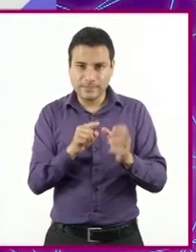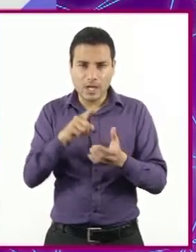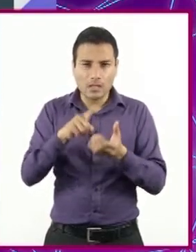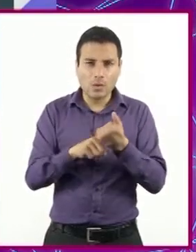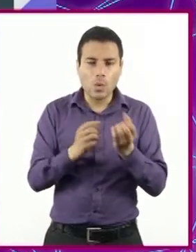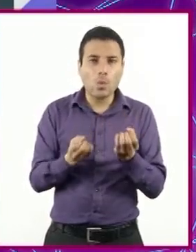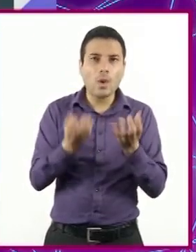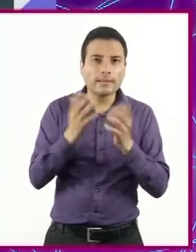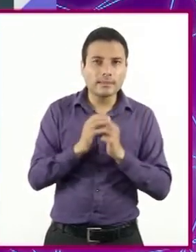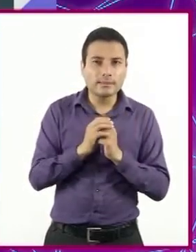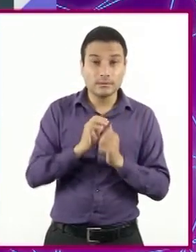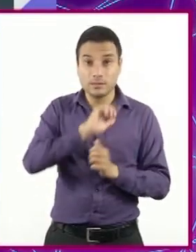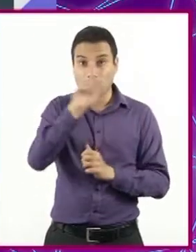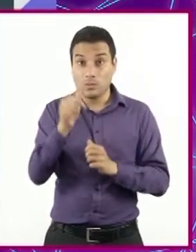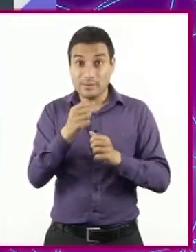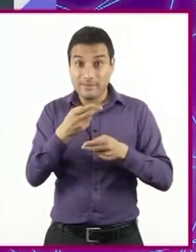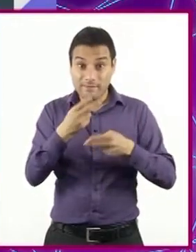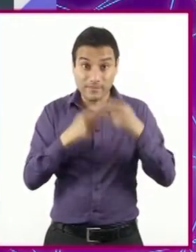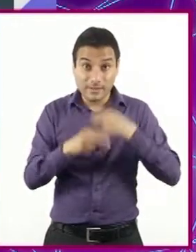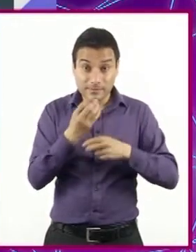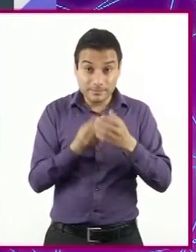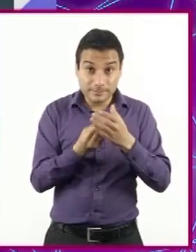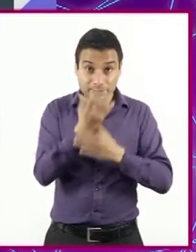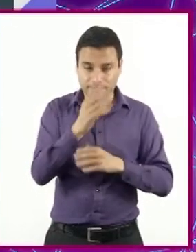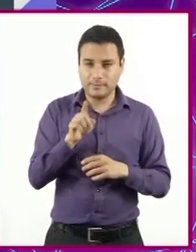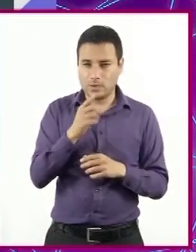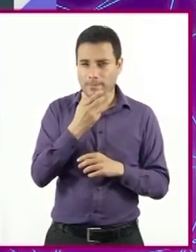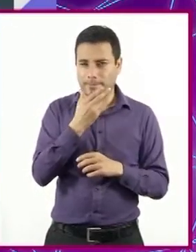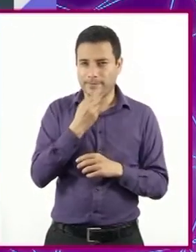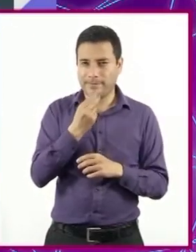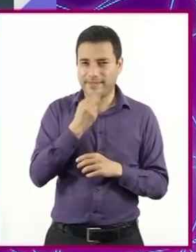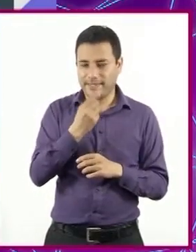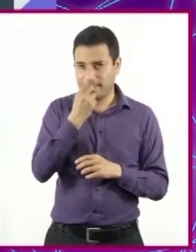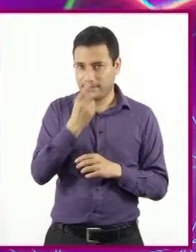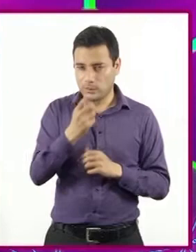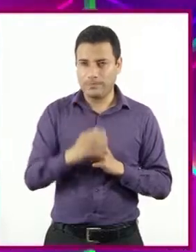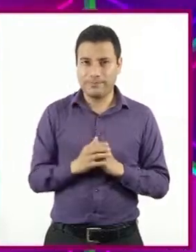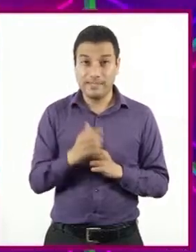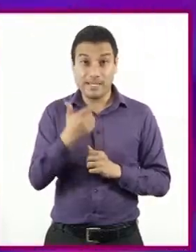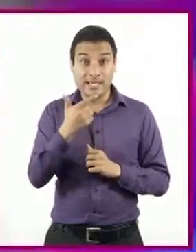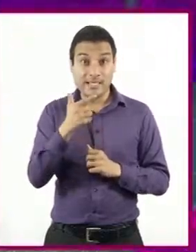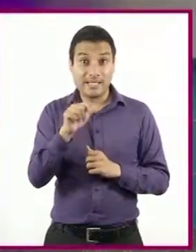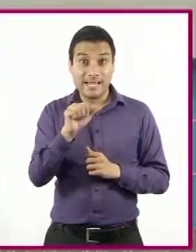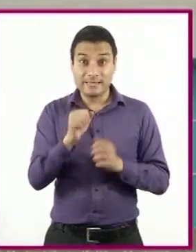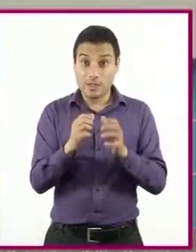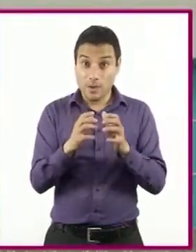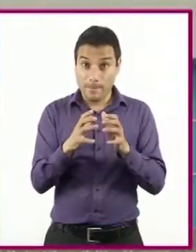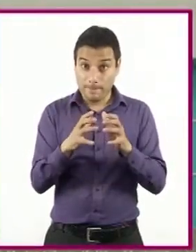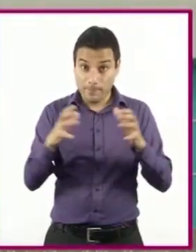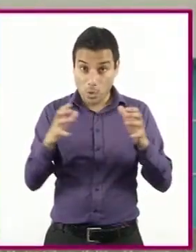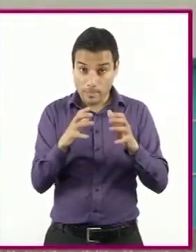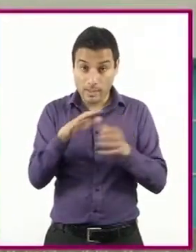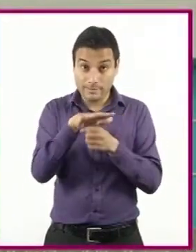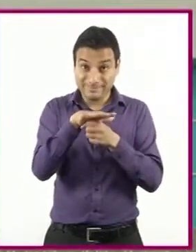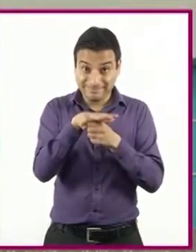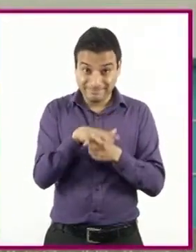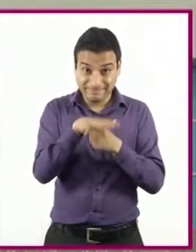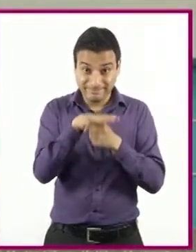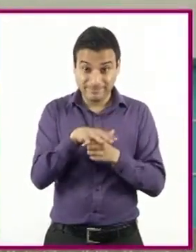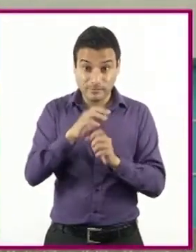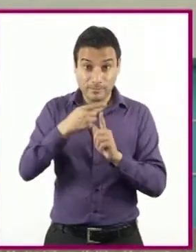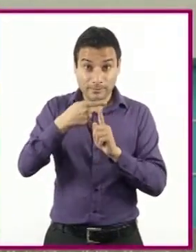los productos. Avogadro propuso que el volumen de un gas a una presión y temperatura